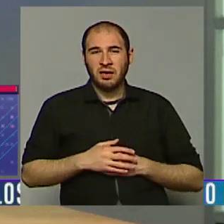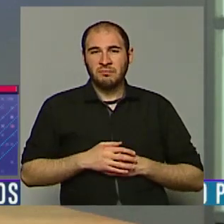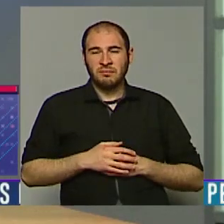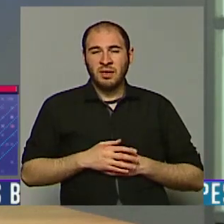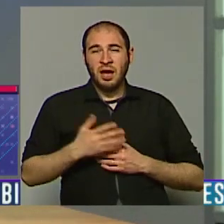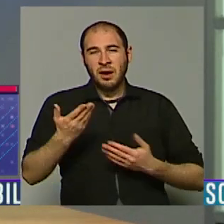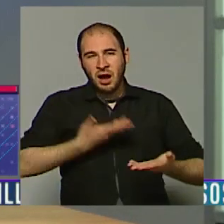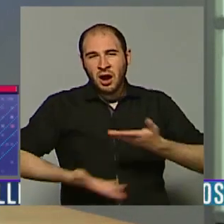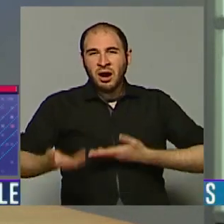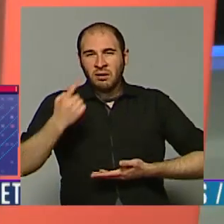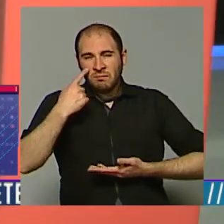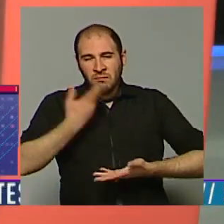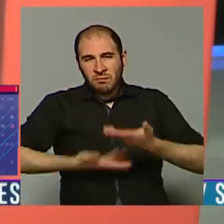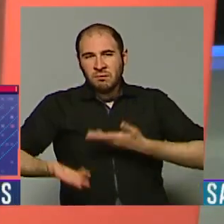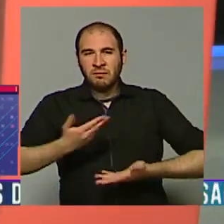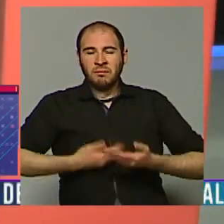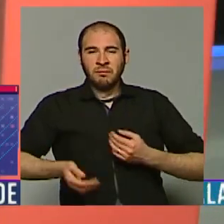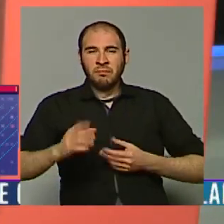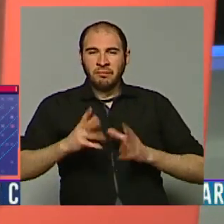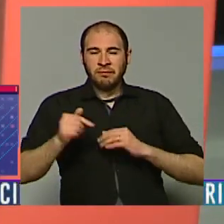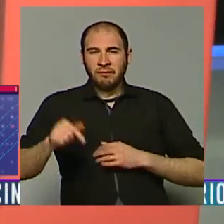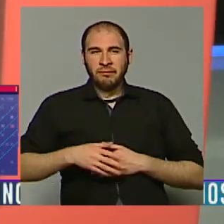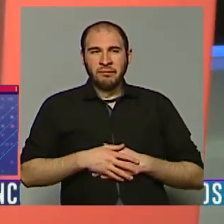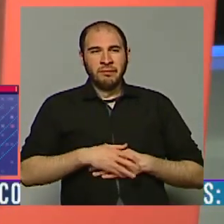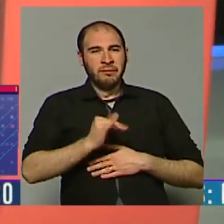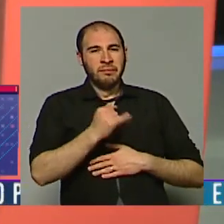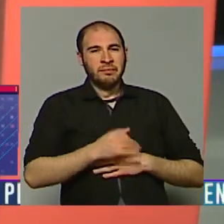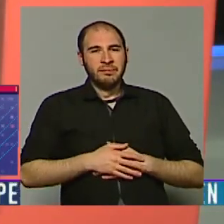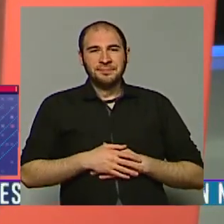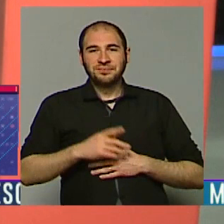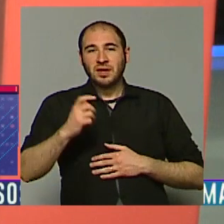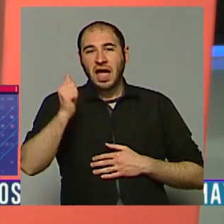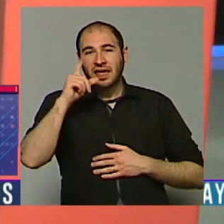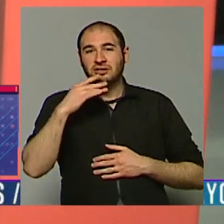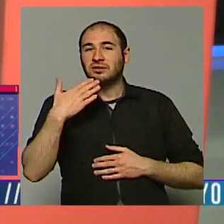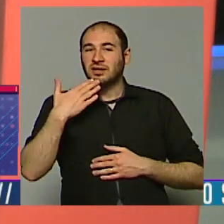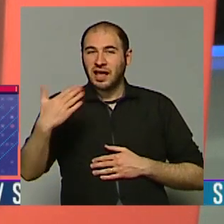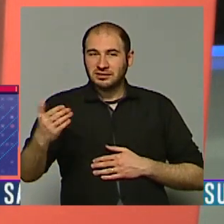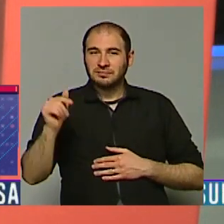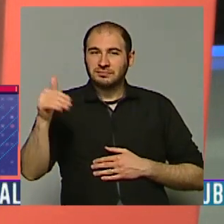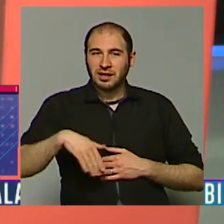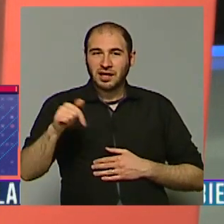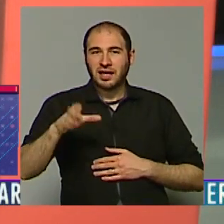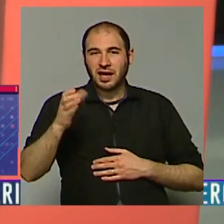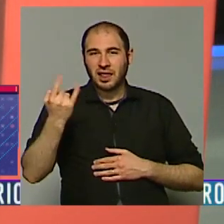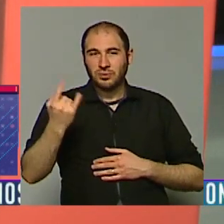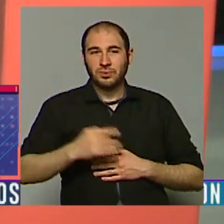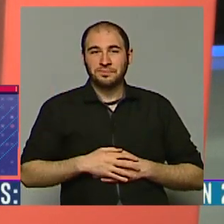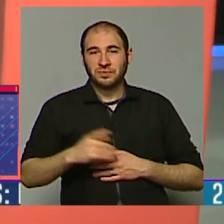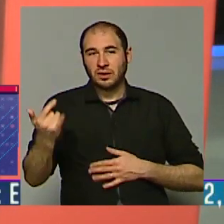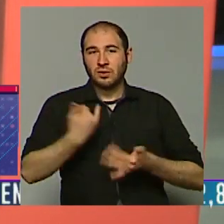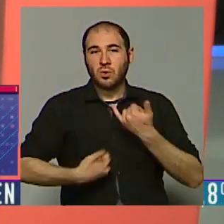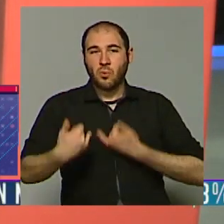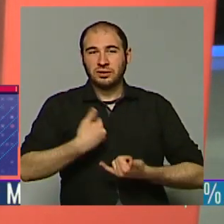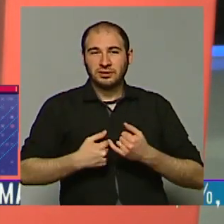Para compartir el conocimiento de esa forma de vida, ¿no? Así es. Alejandro, muchísimas gracias por venir hasta nuestro estudio para